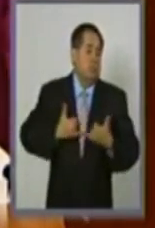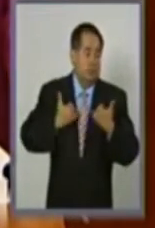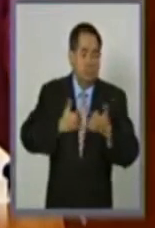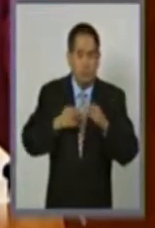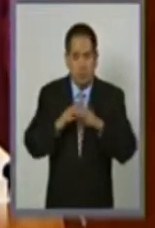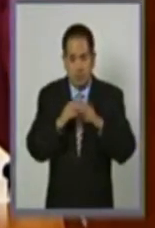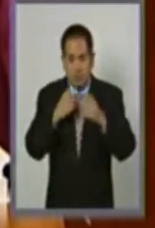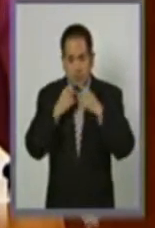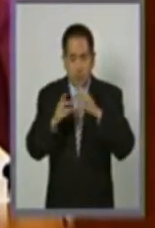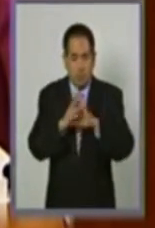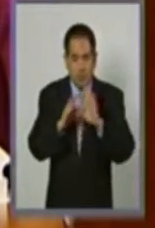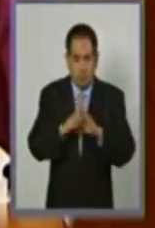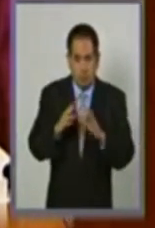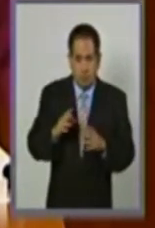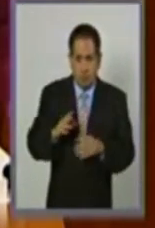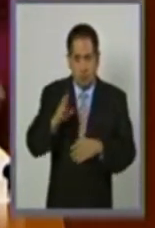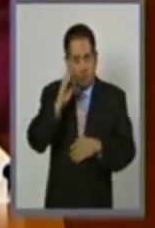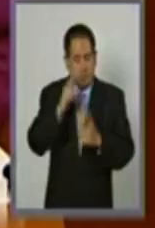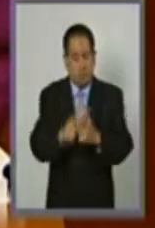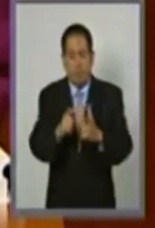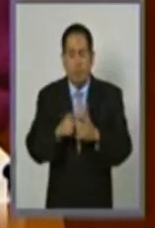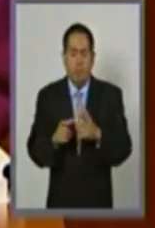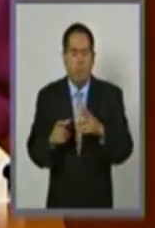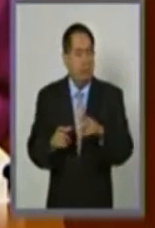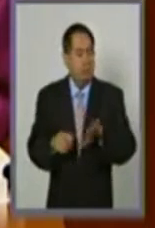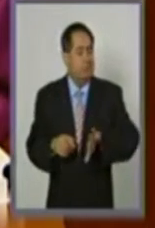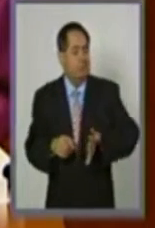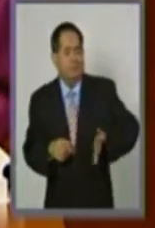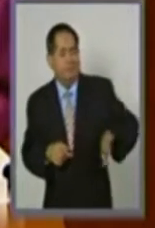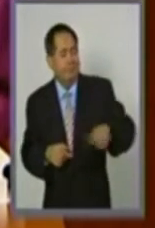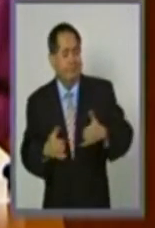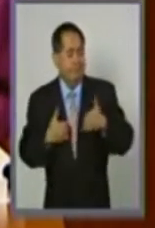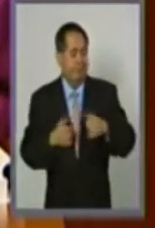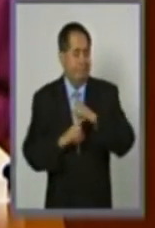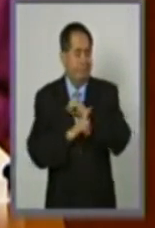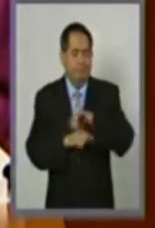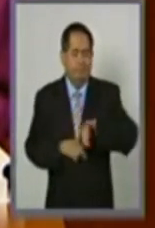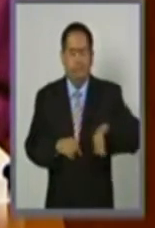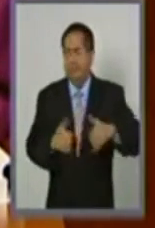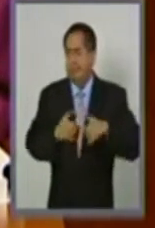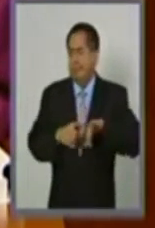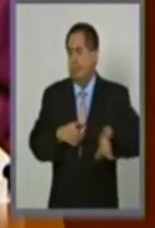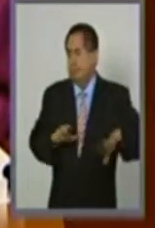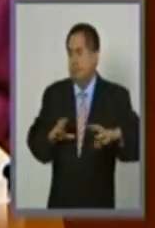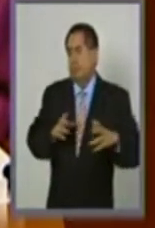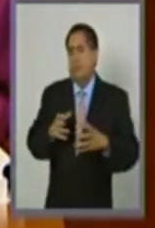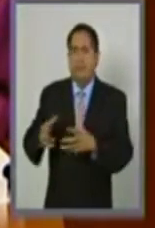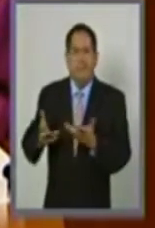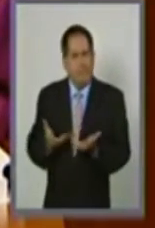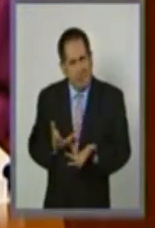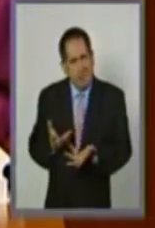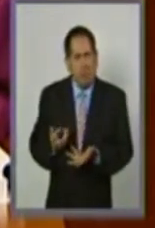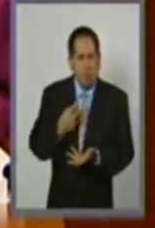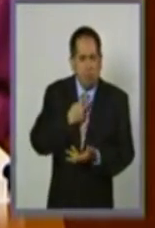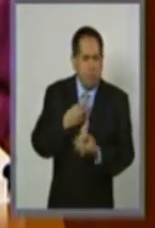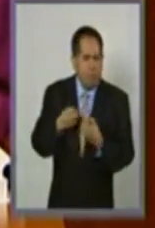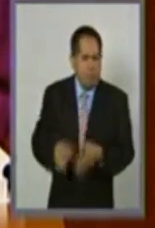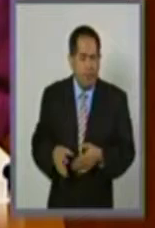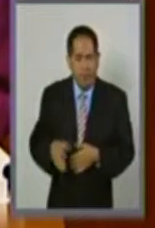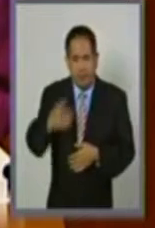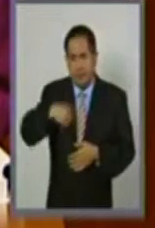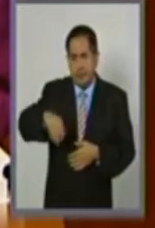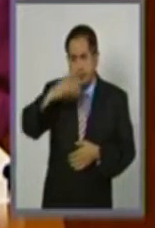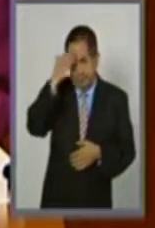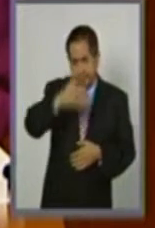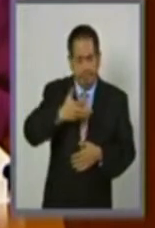pues vamos a decir, separadas de los grupos simple y sencillamente porque son adolescentes embarazadas y acuérdense que todo